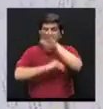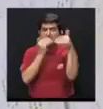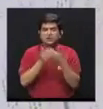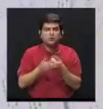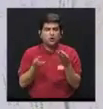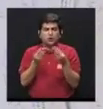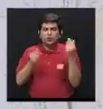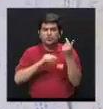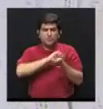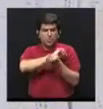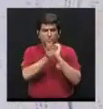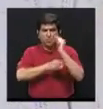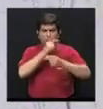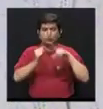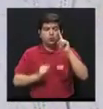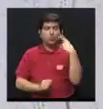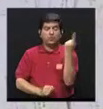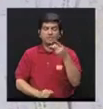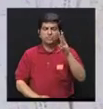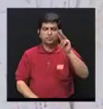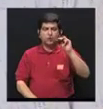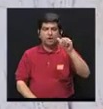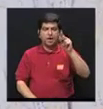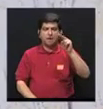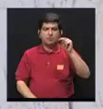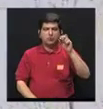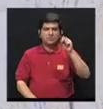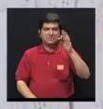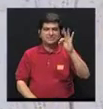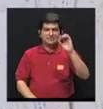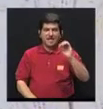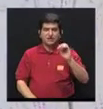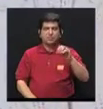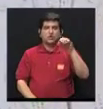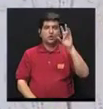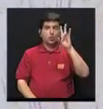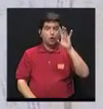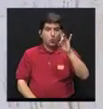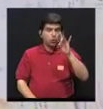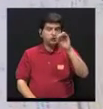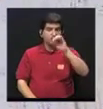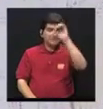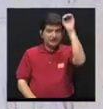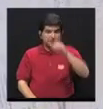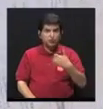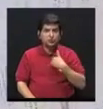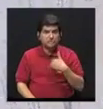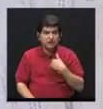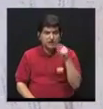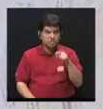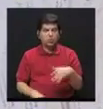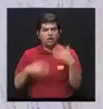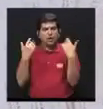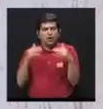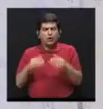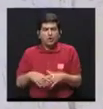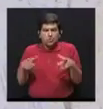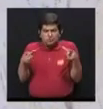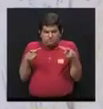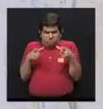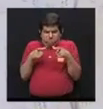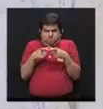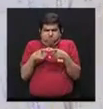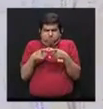y una sola, que es Monsanto, tiene más del 80%. Esto es un grado de concentración que hace que cualquier